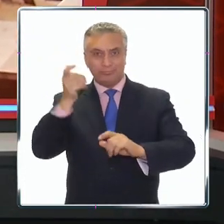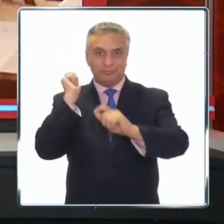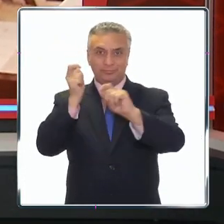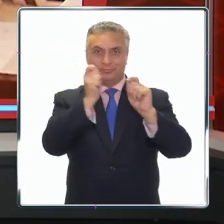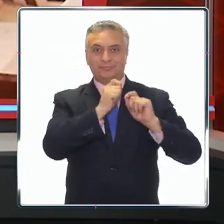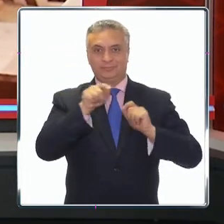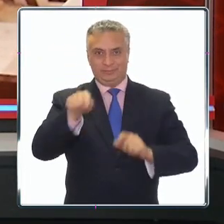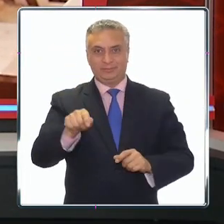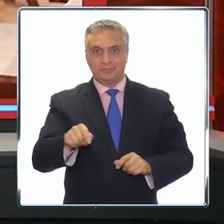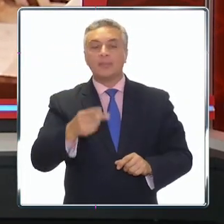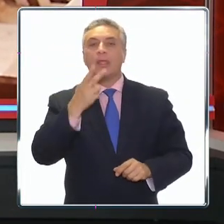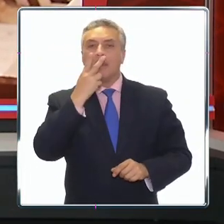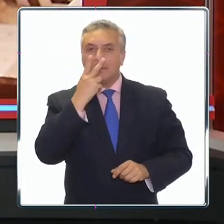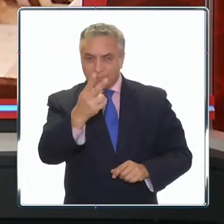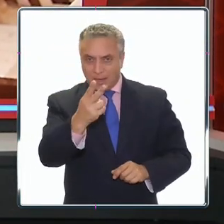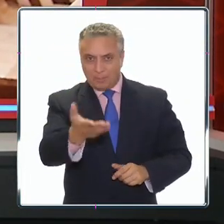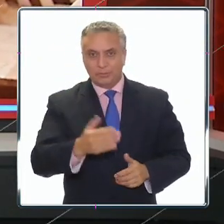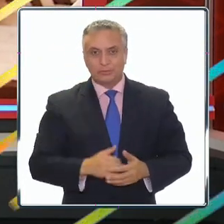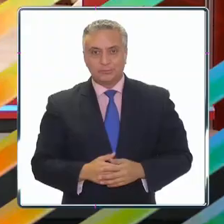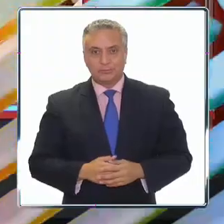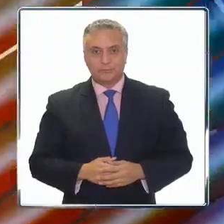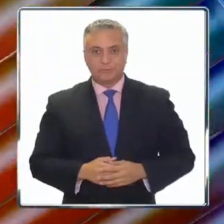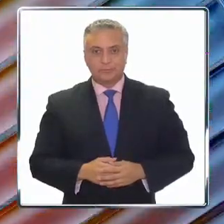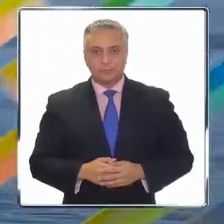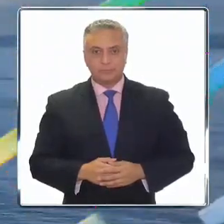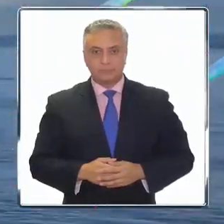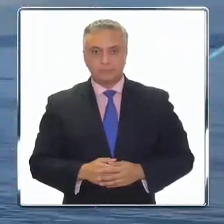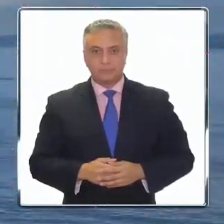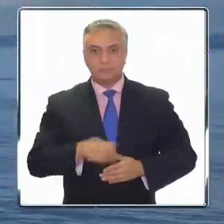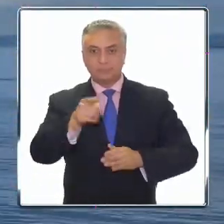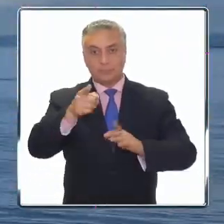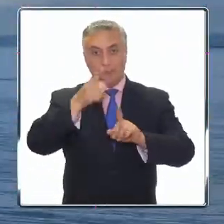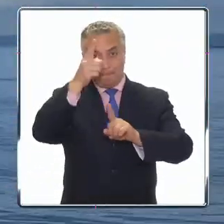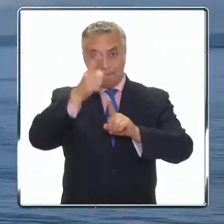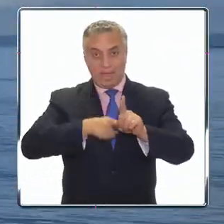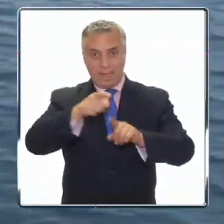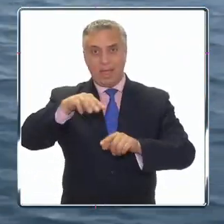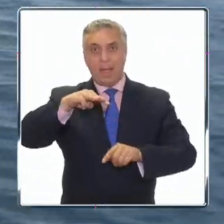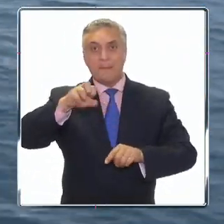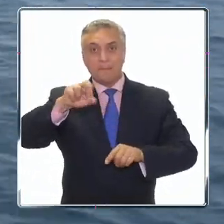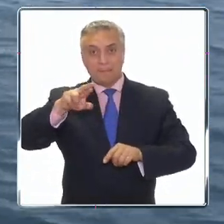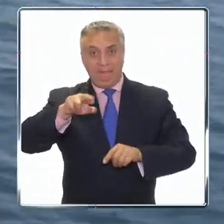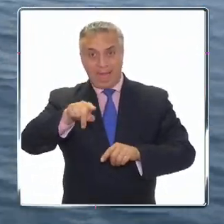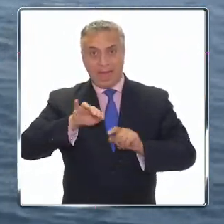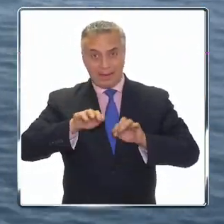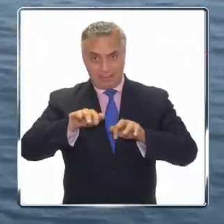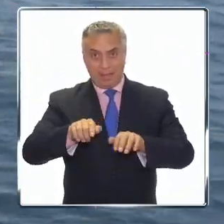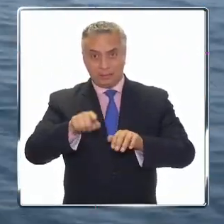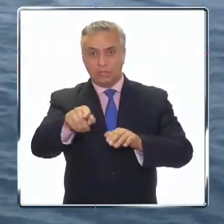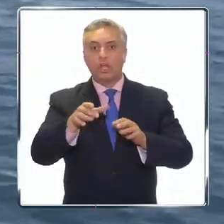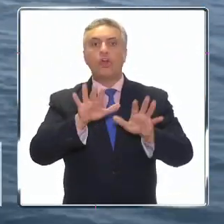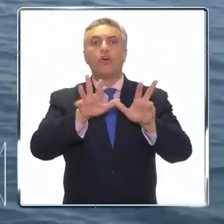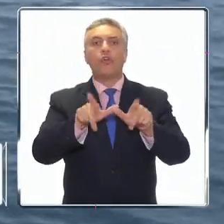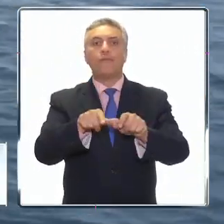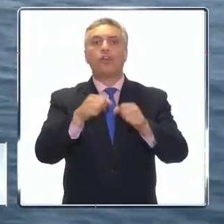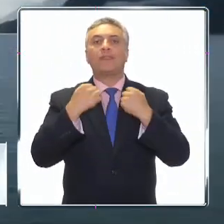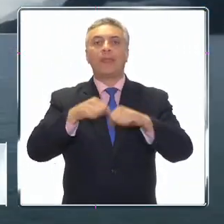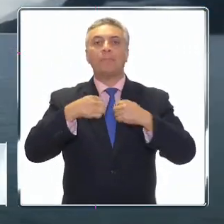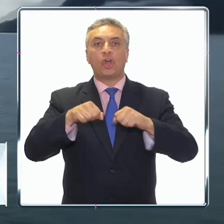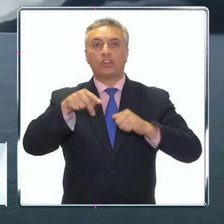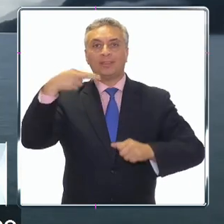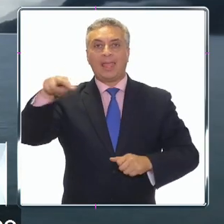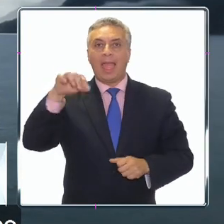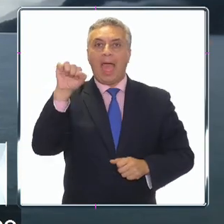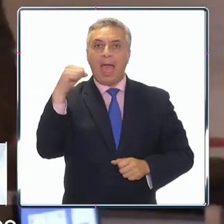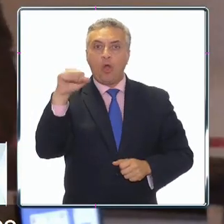ribera. Décima Televisión con esta nota. En el mes del mar y el patrimonio, el Club de Deportes Náuticos de